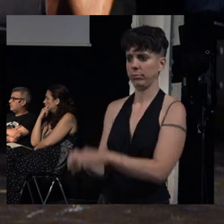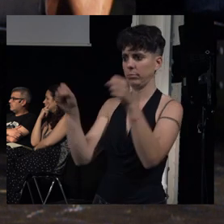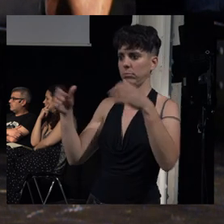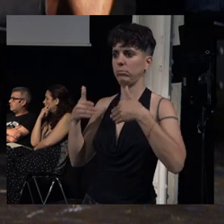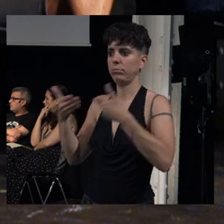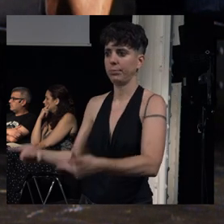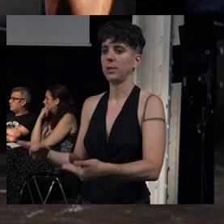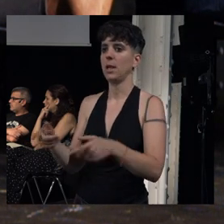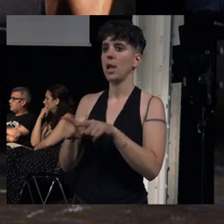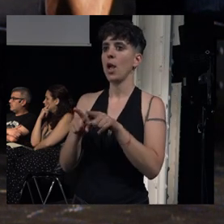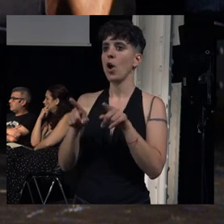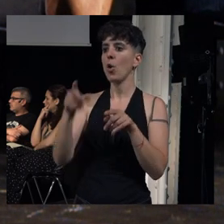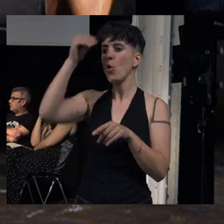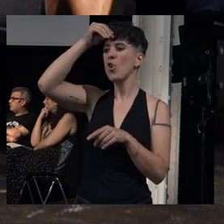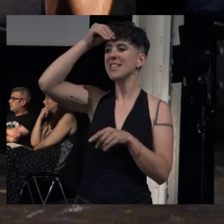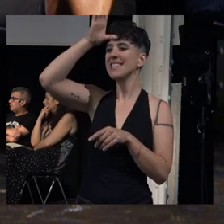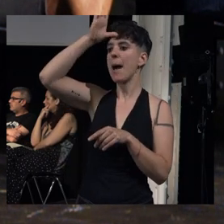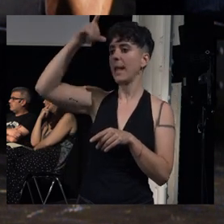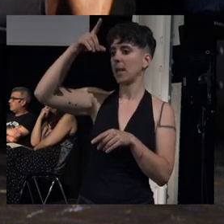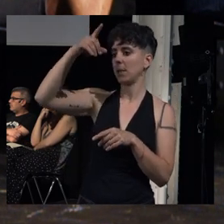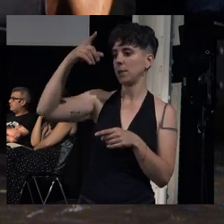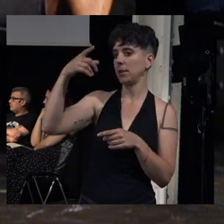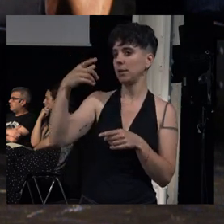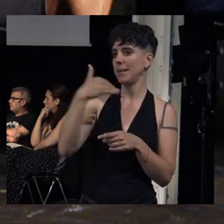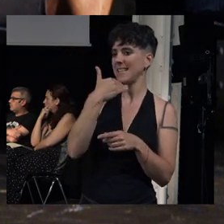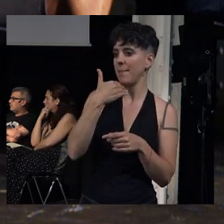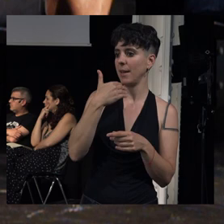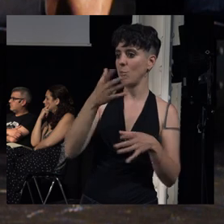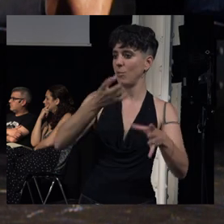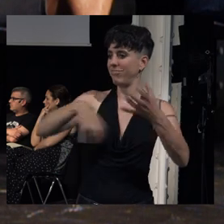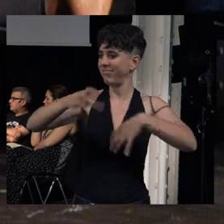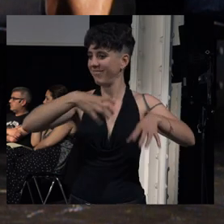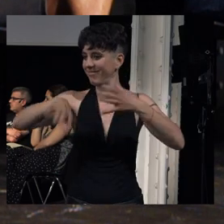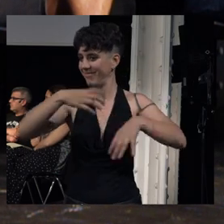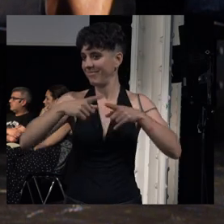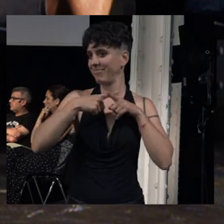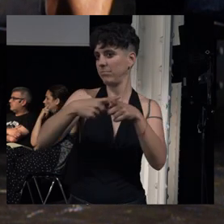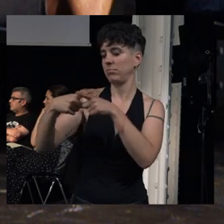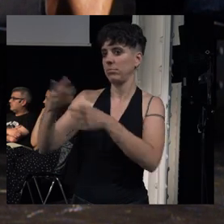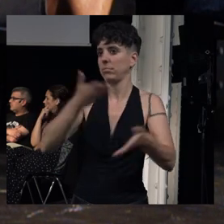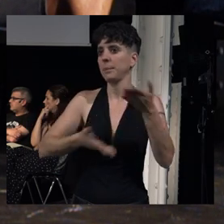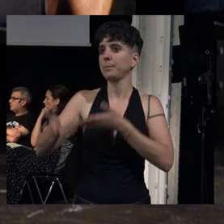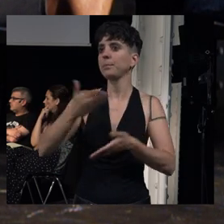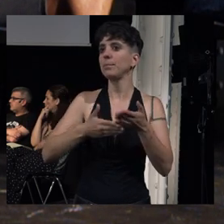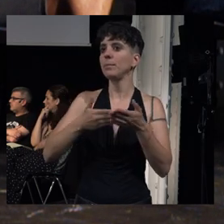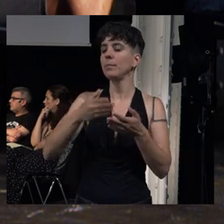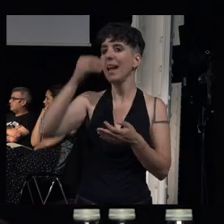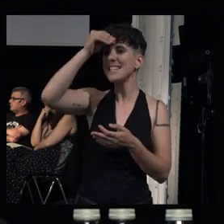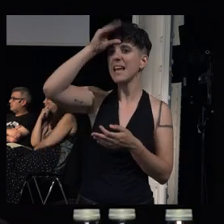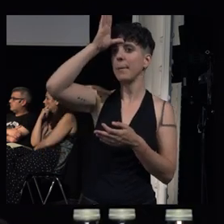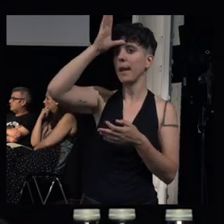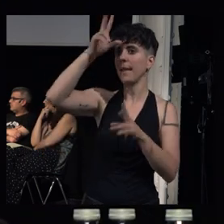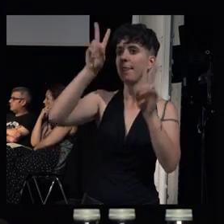y redistribuyamos un poco el saber. Me parece que en este terreno sería muy interesante para ver cómo construimos un saber acerca de los